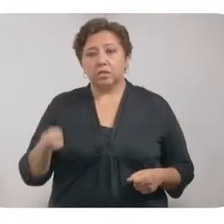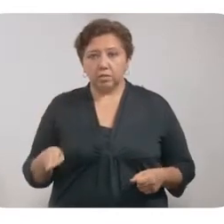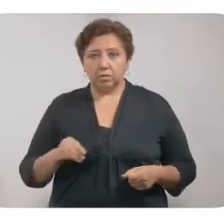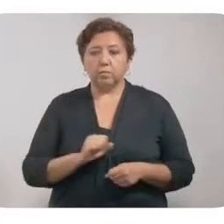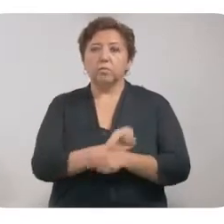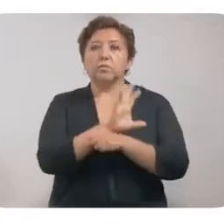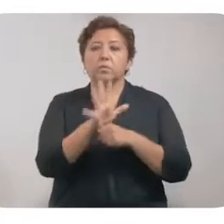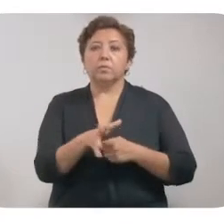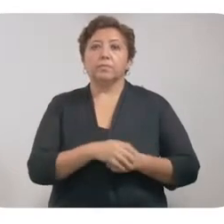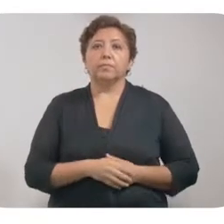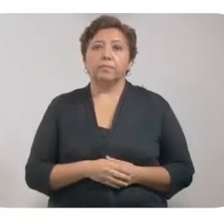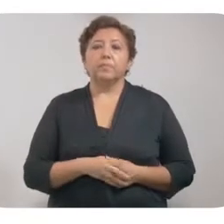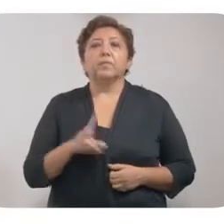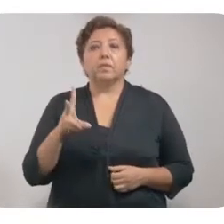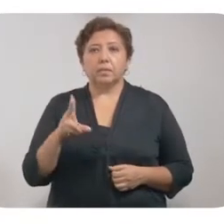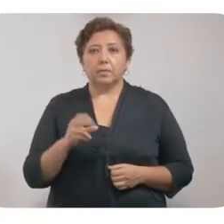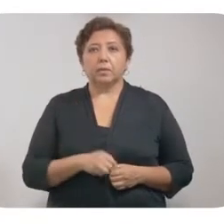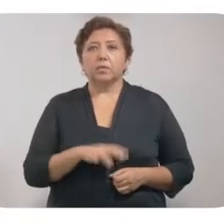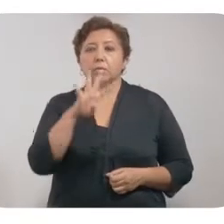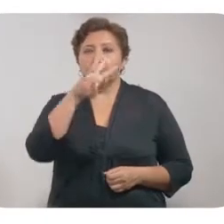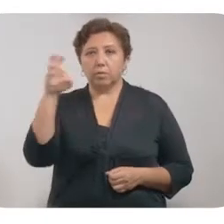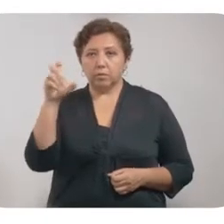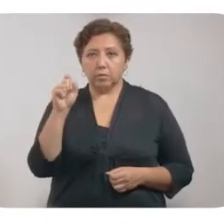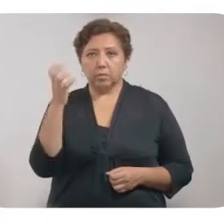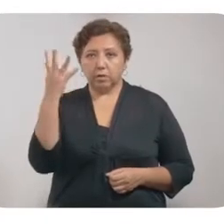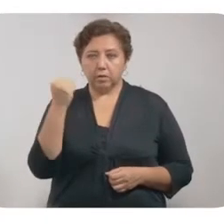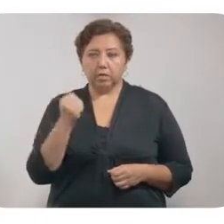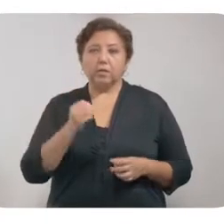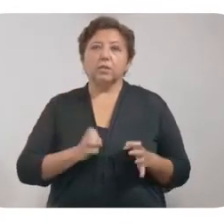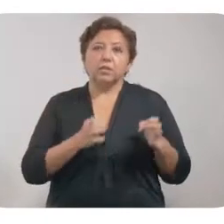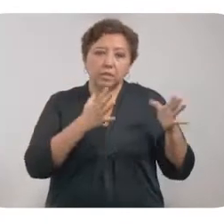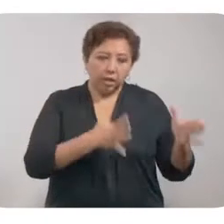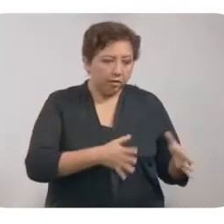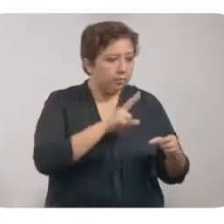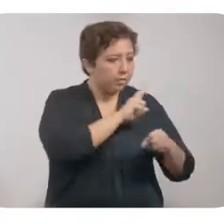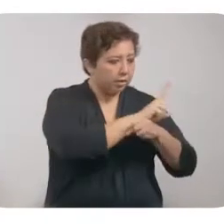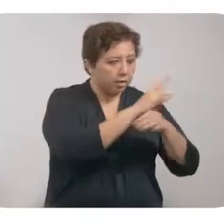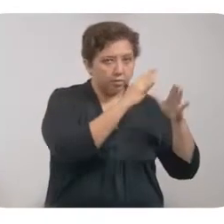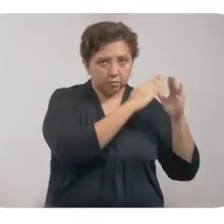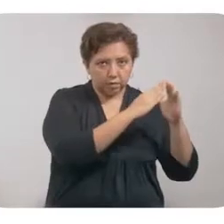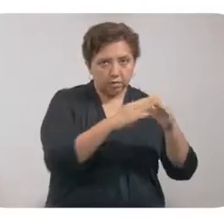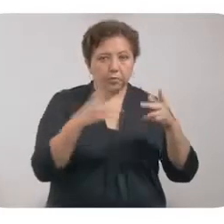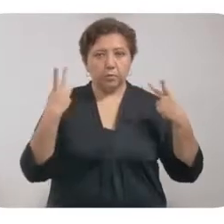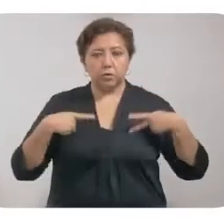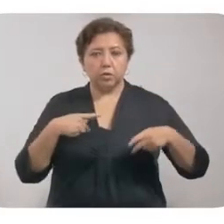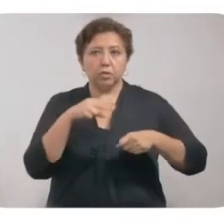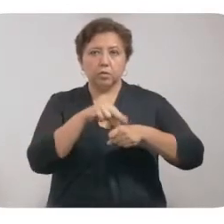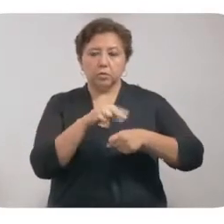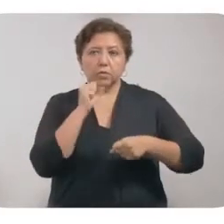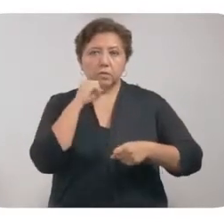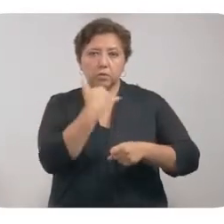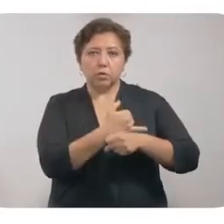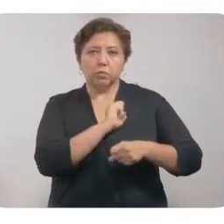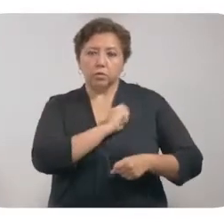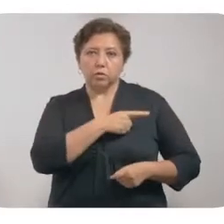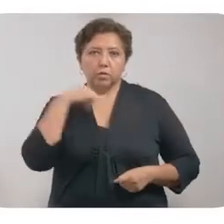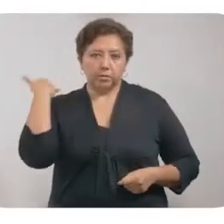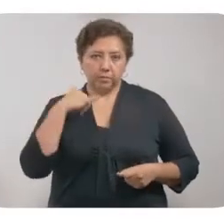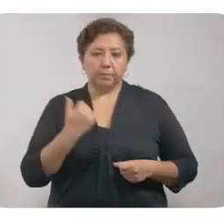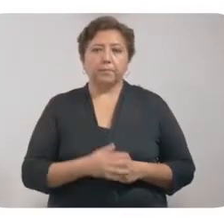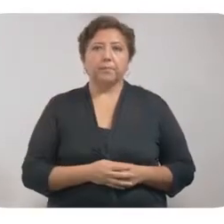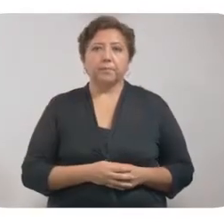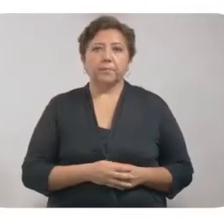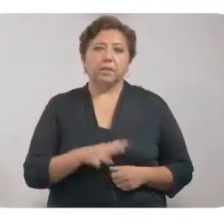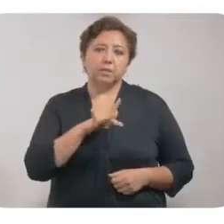del coronavirus. También 429 están estables, aislados y monitoreados constantemente por personal de la Secretaría de Salud de